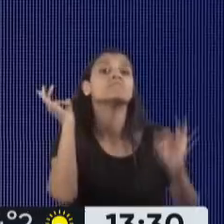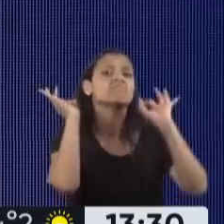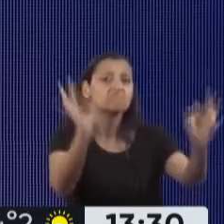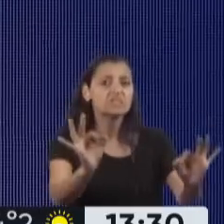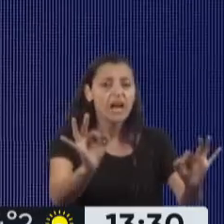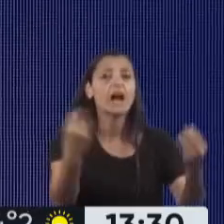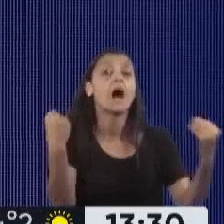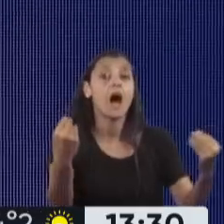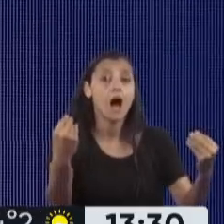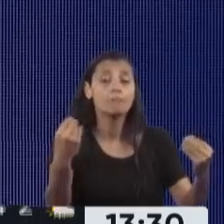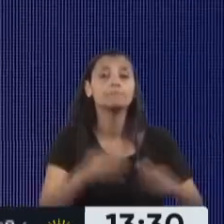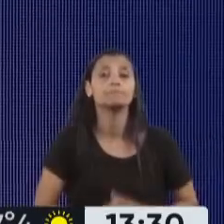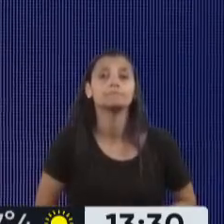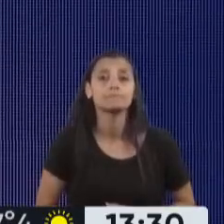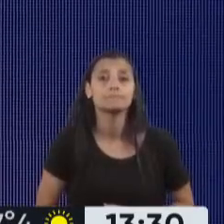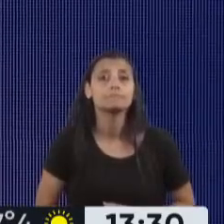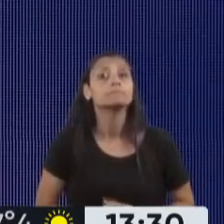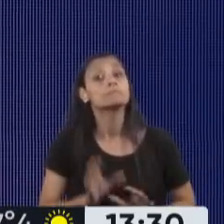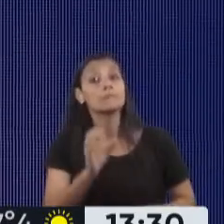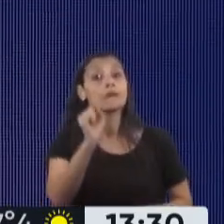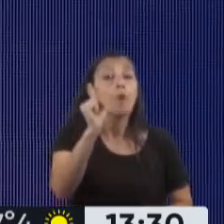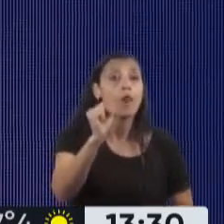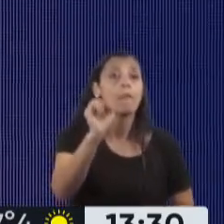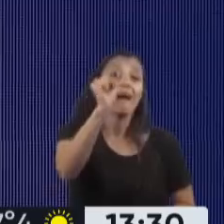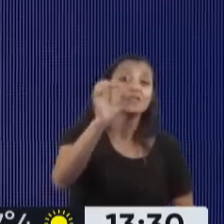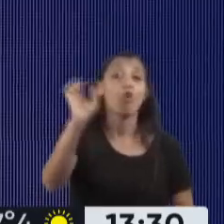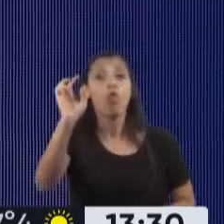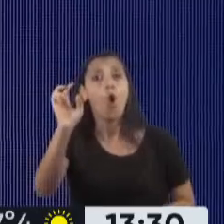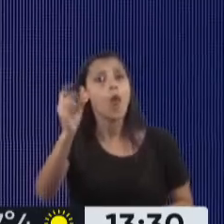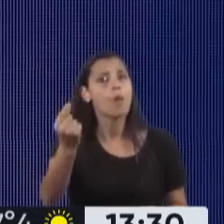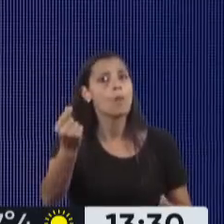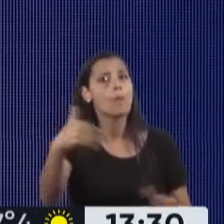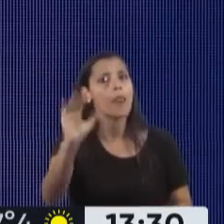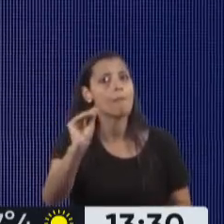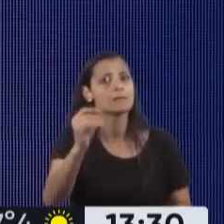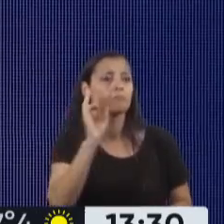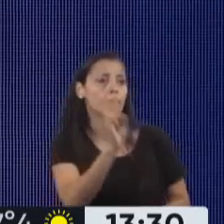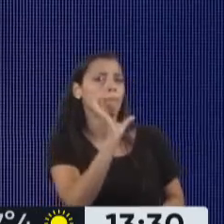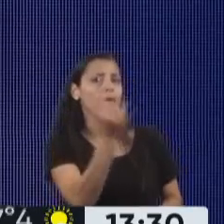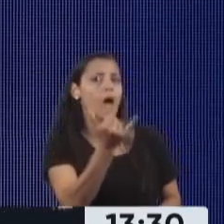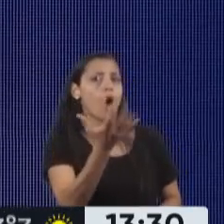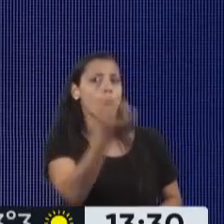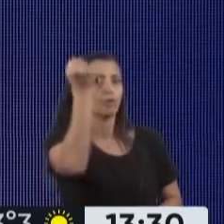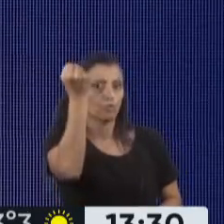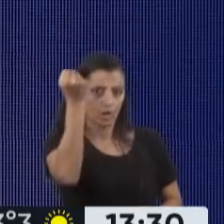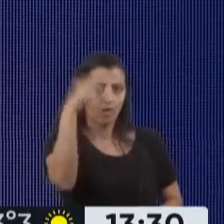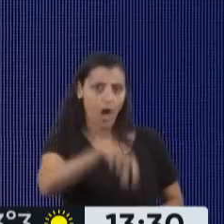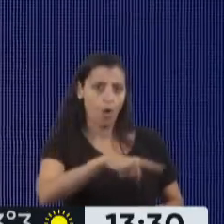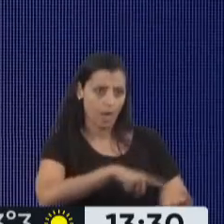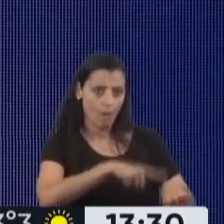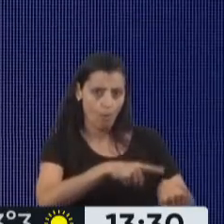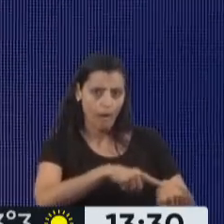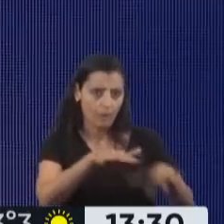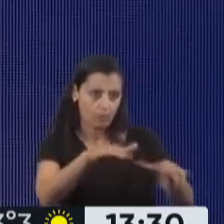de moneda mucho más apreciada. Es decir, ¿por qué? Porque hay enormes oportunidades en temas de oil and gas